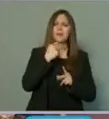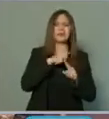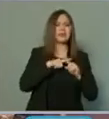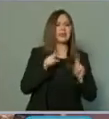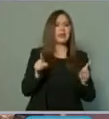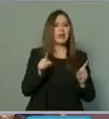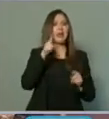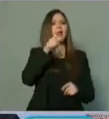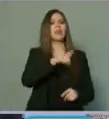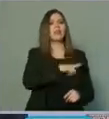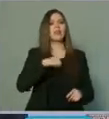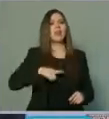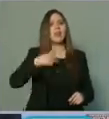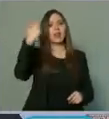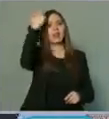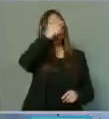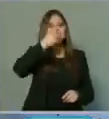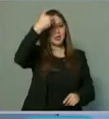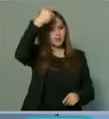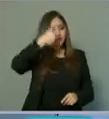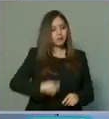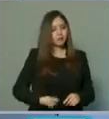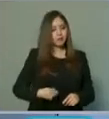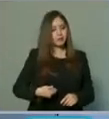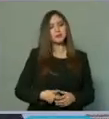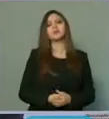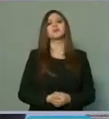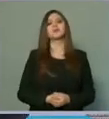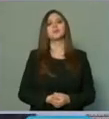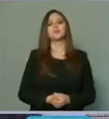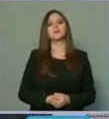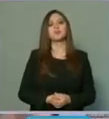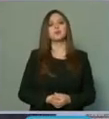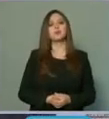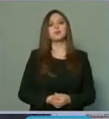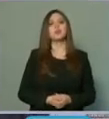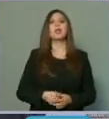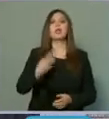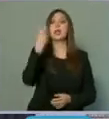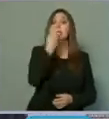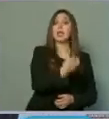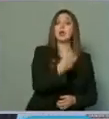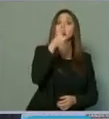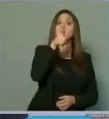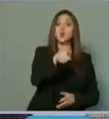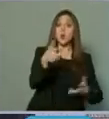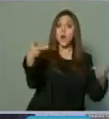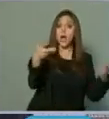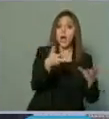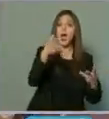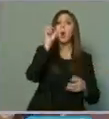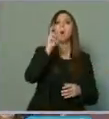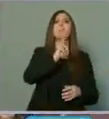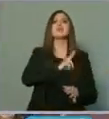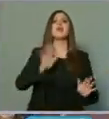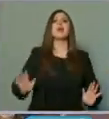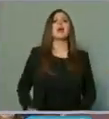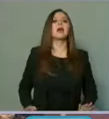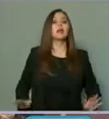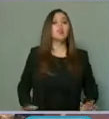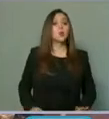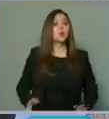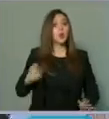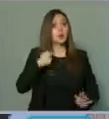hay que revisarnos, esa es la propuesta. ¿Esto es por procedimiento o fue por una actitud mía? Y si es